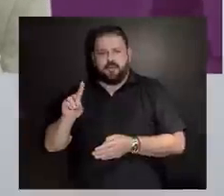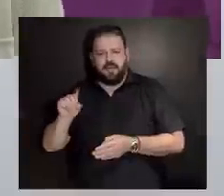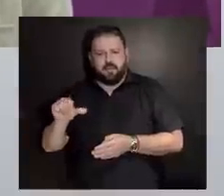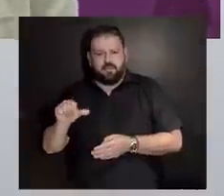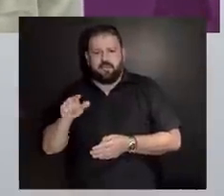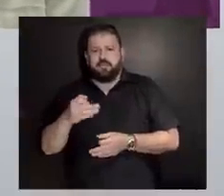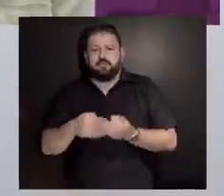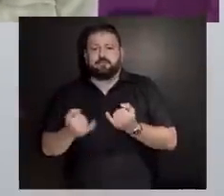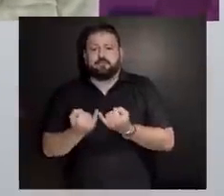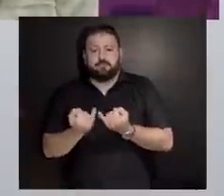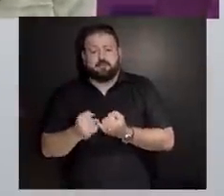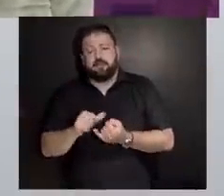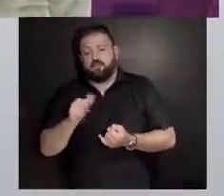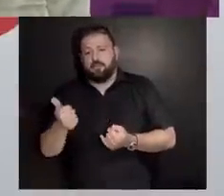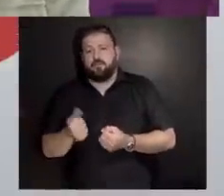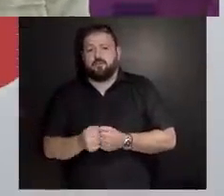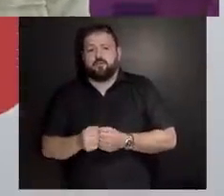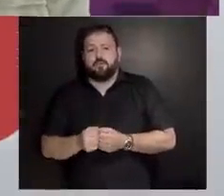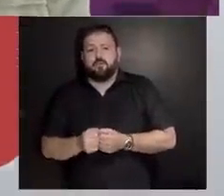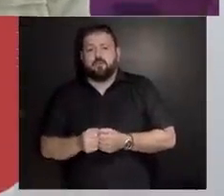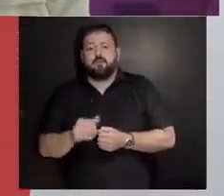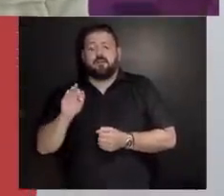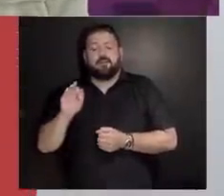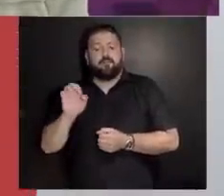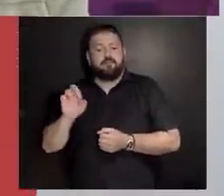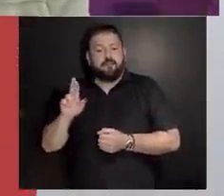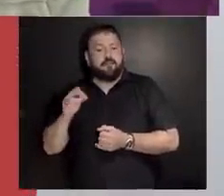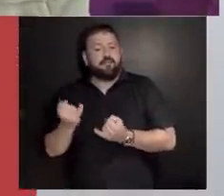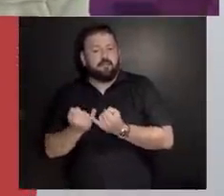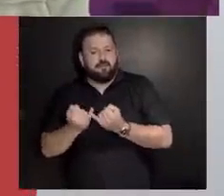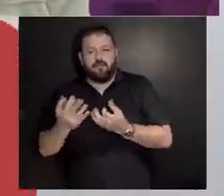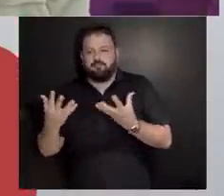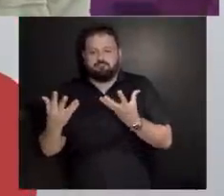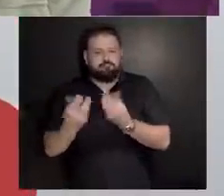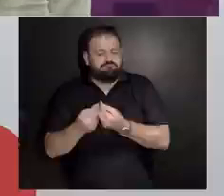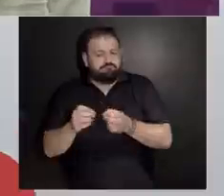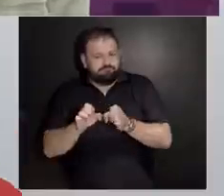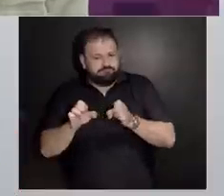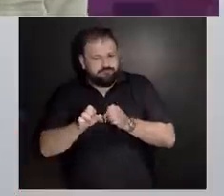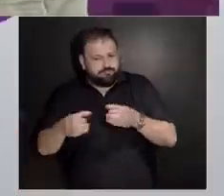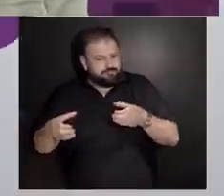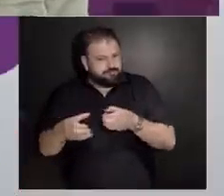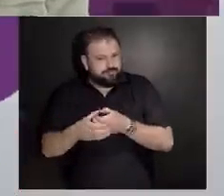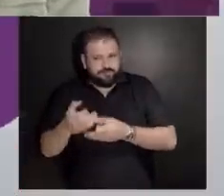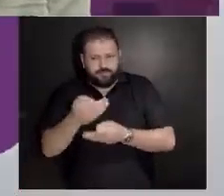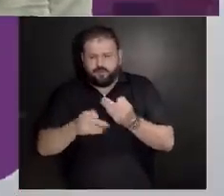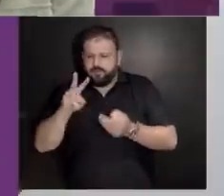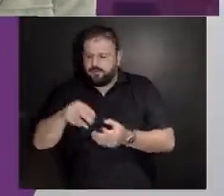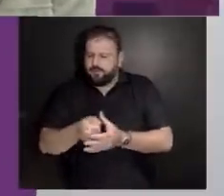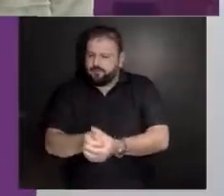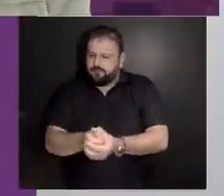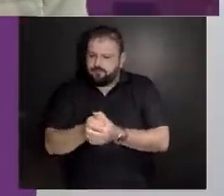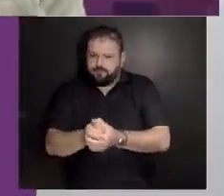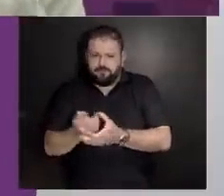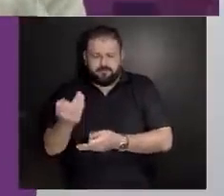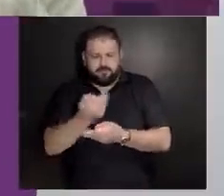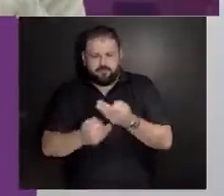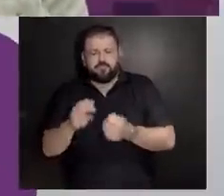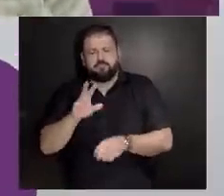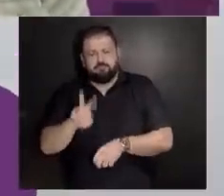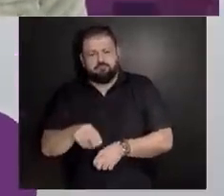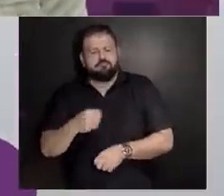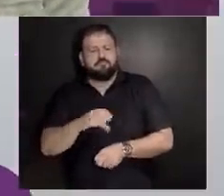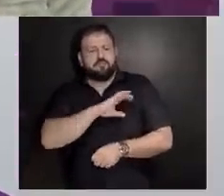Vida. Y por supuesto también está el buen Fer, que es parte de su equipo de nutriólogos especialistas, a quien saludamos con mucho gusto y con mucho